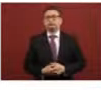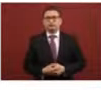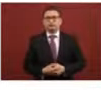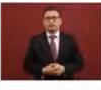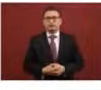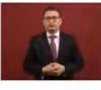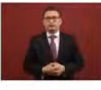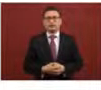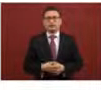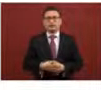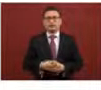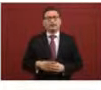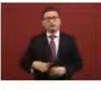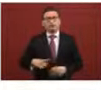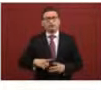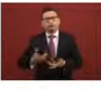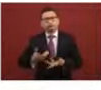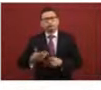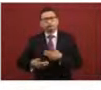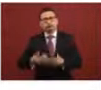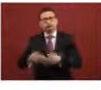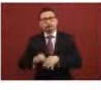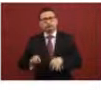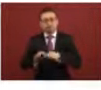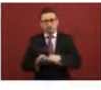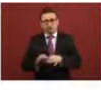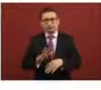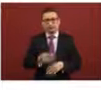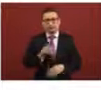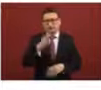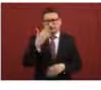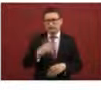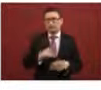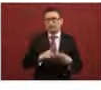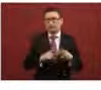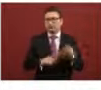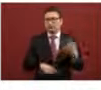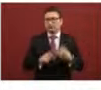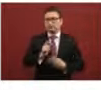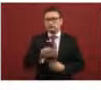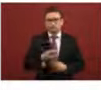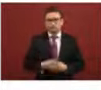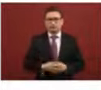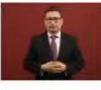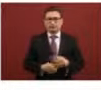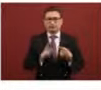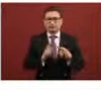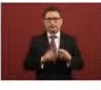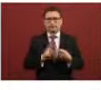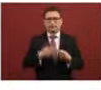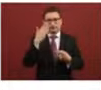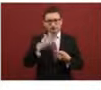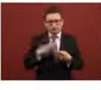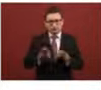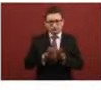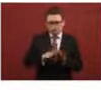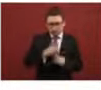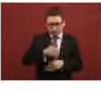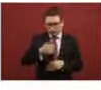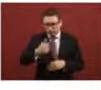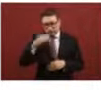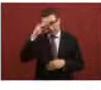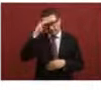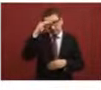esas estrategias principales. En principio, fortalecer la planeación, desde